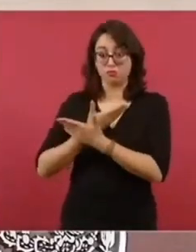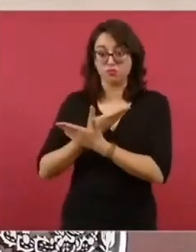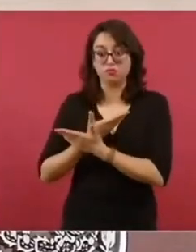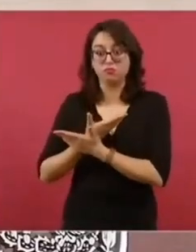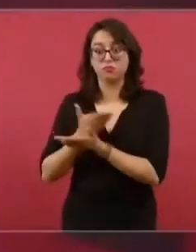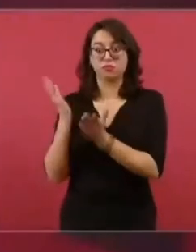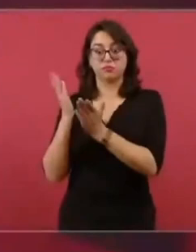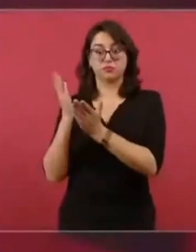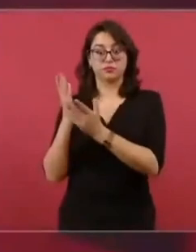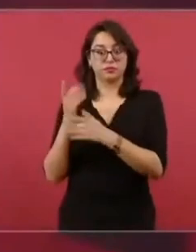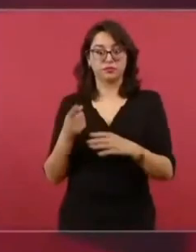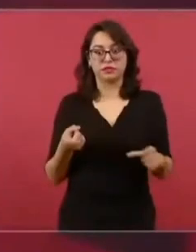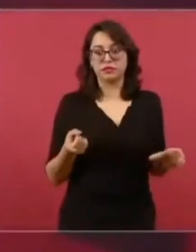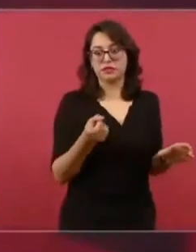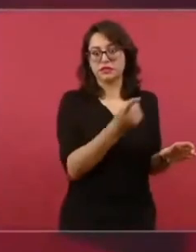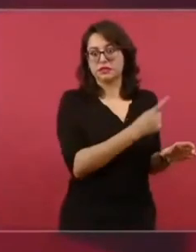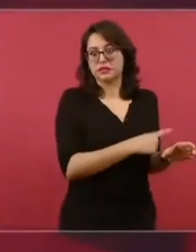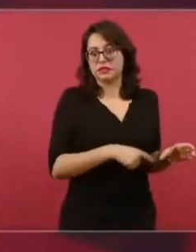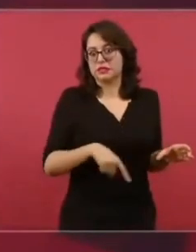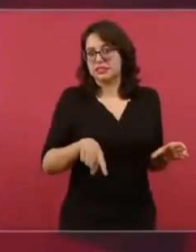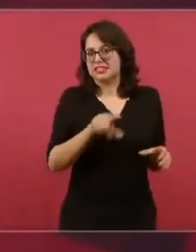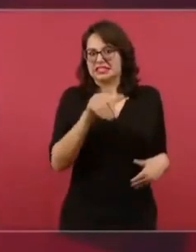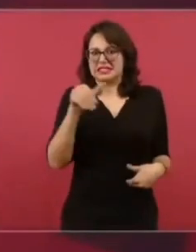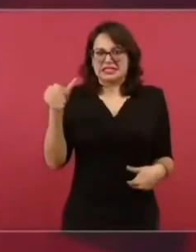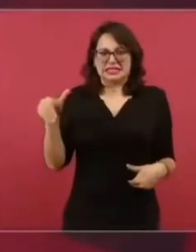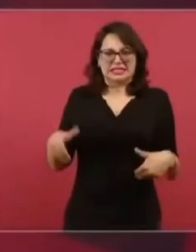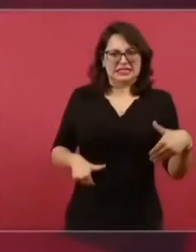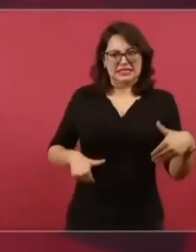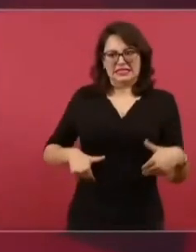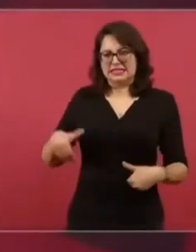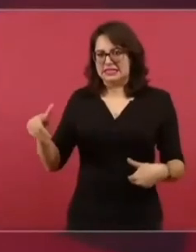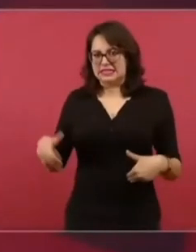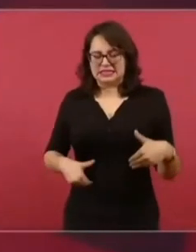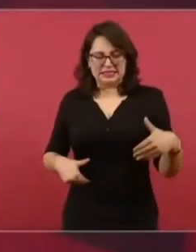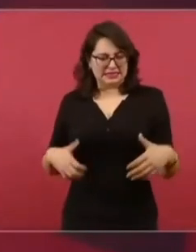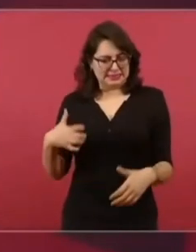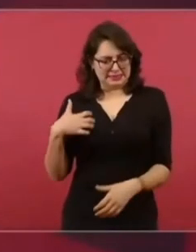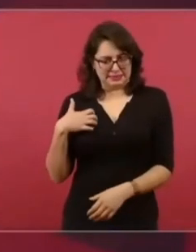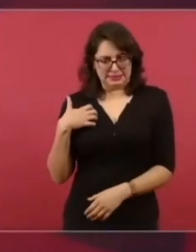que les molesta muchísimo